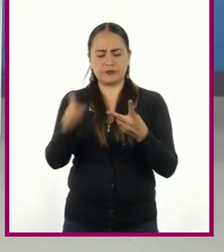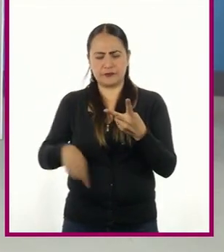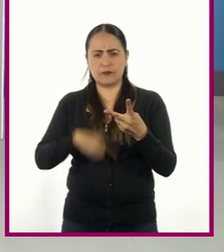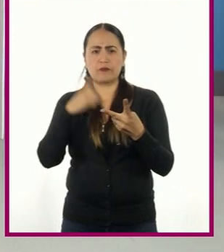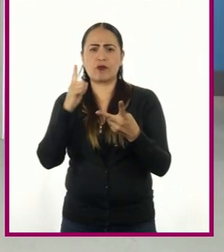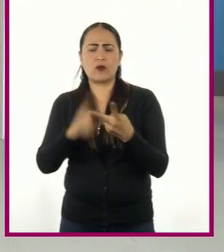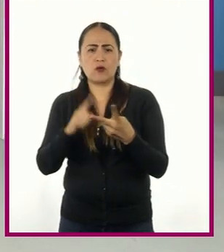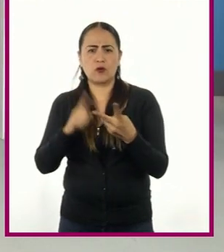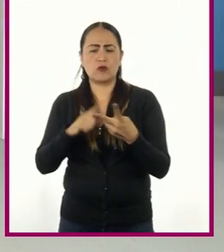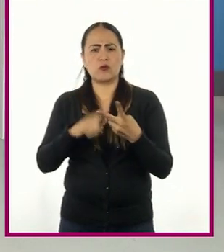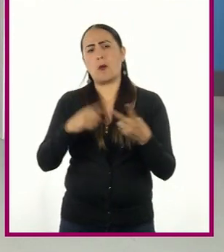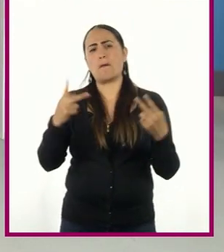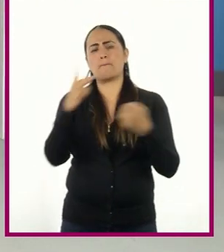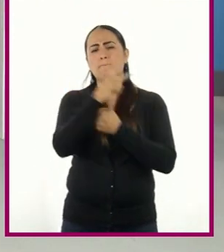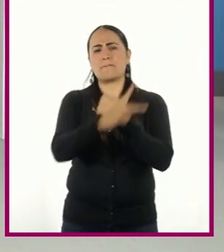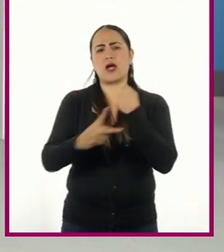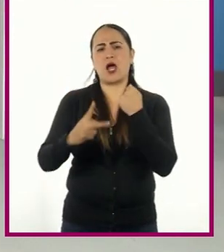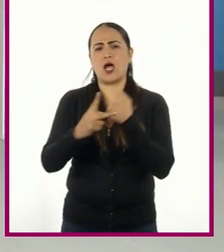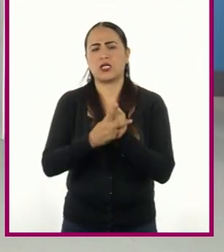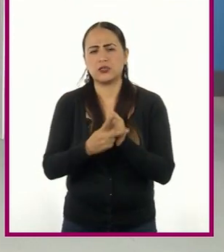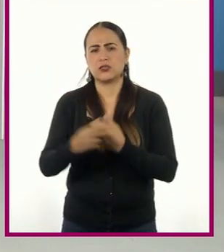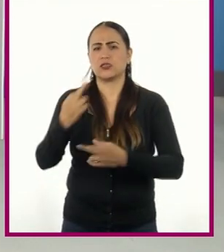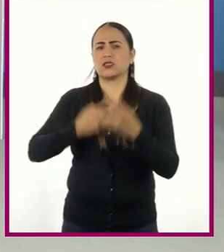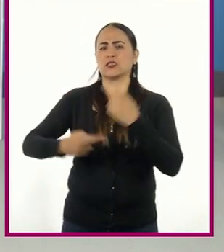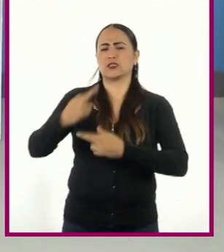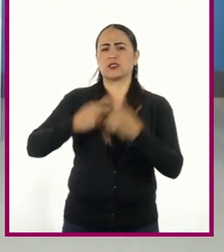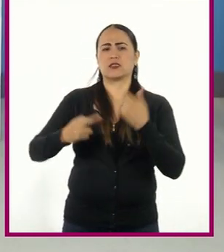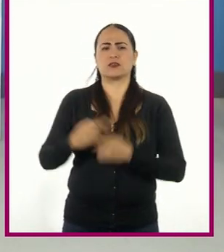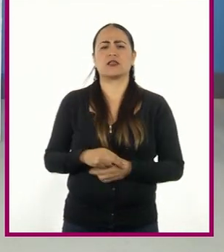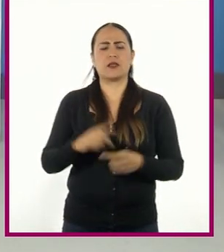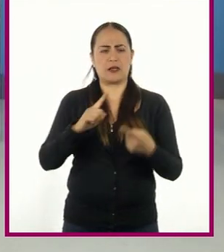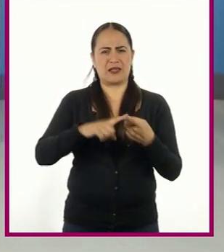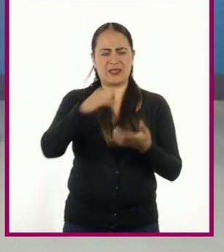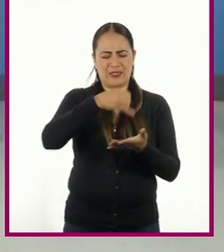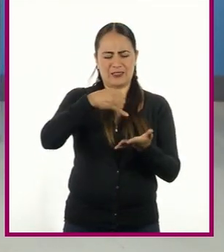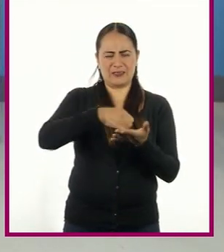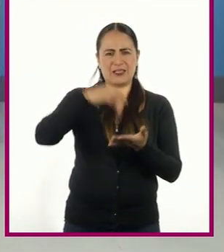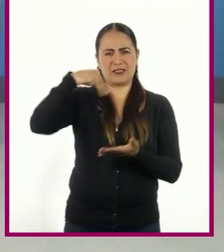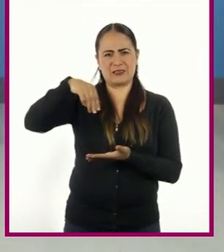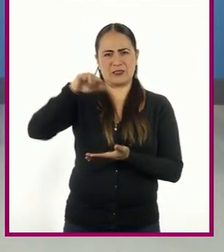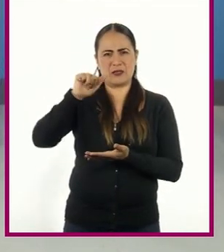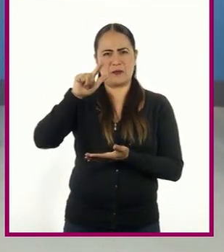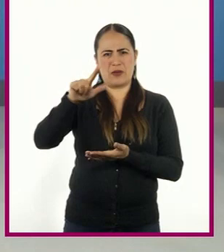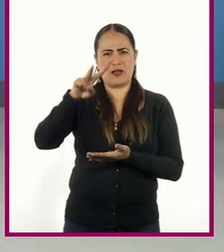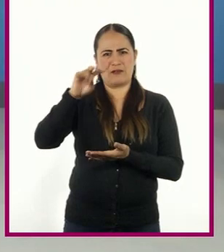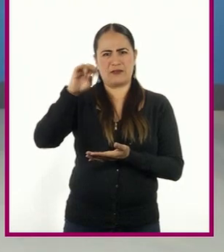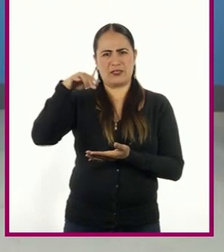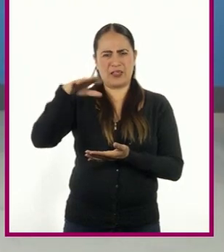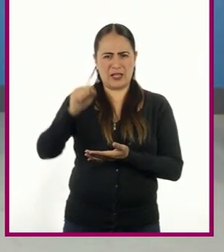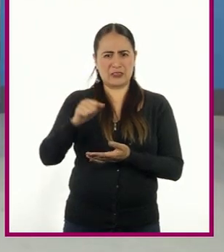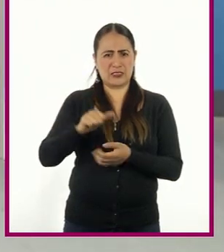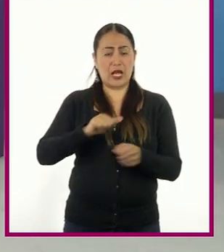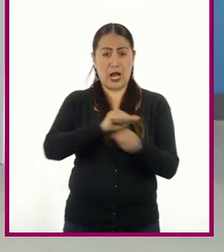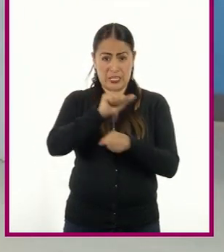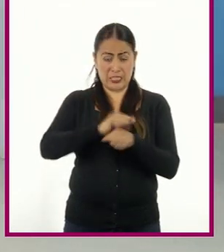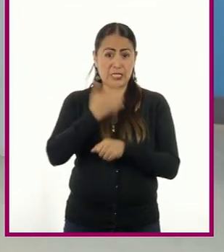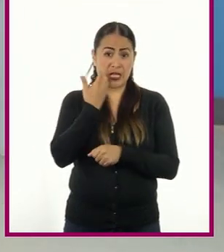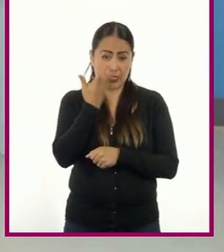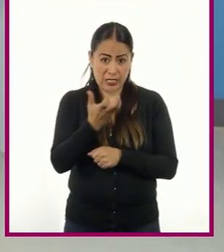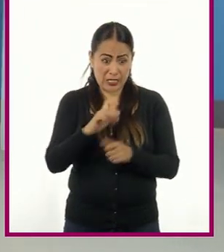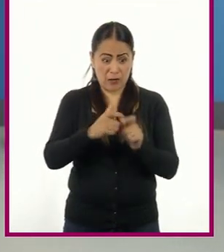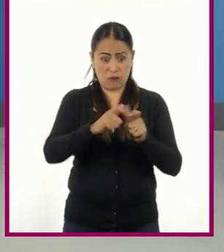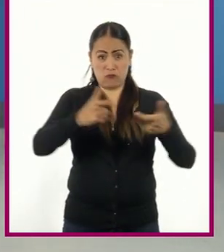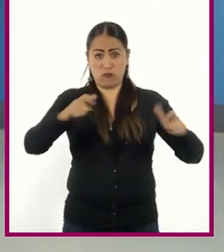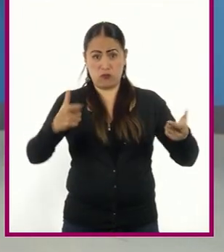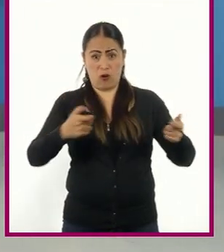con cuestiones nacionalistas. En el caso de la lucha por las Malvinas, Argentina no busca un crecimiento económico a través del control de las